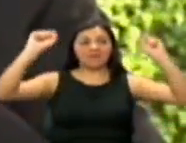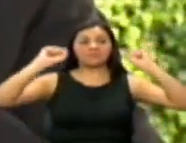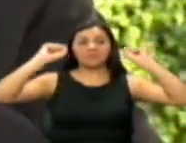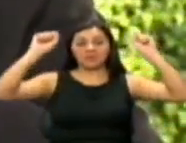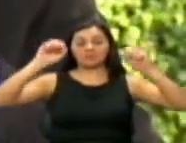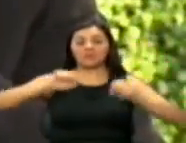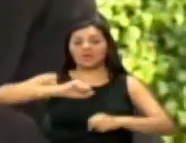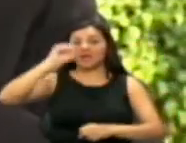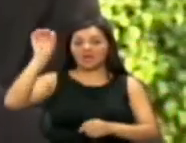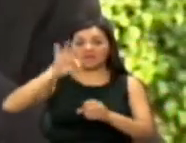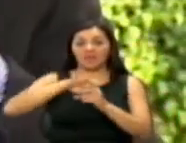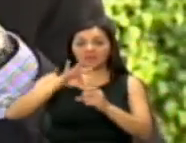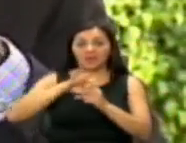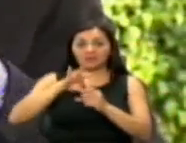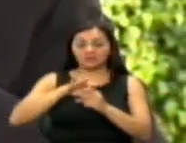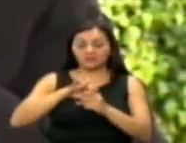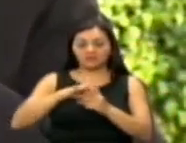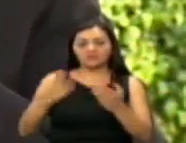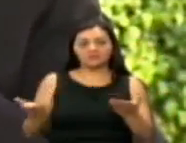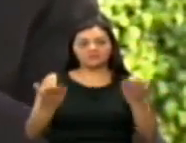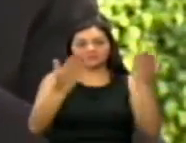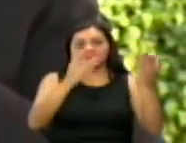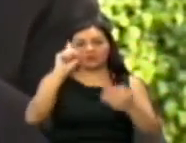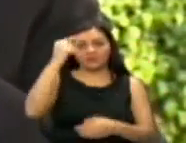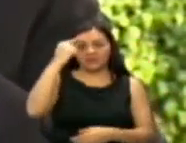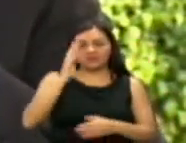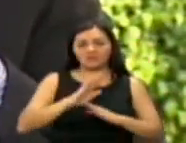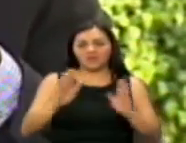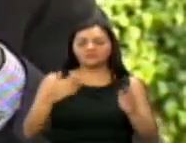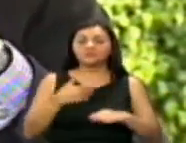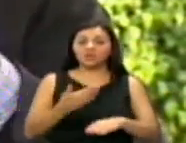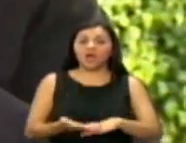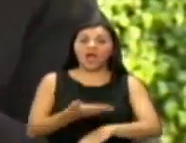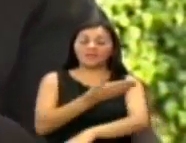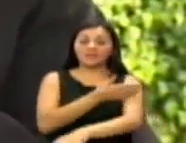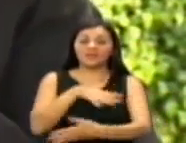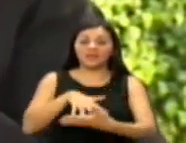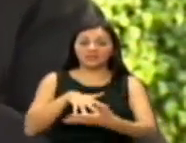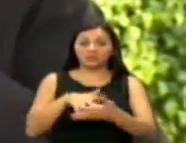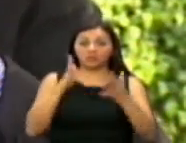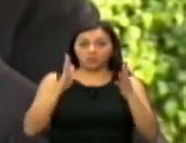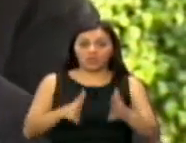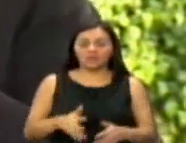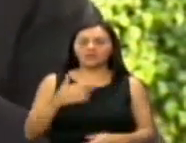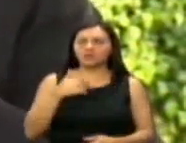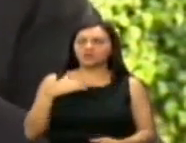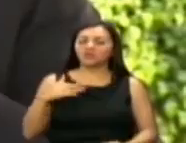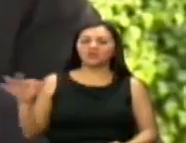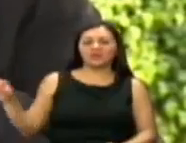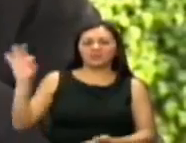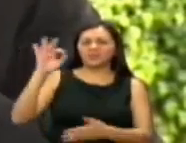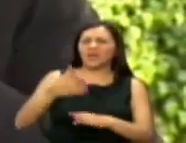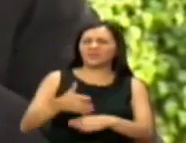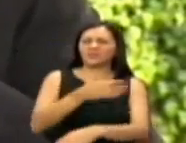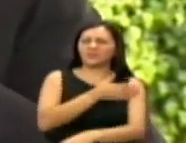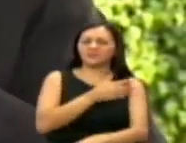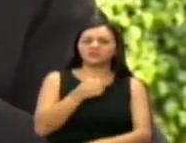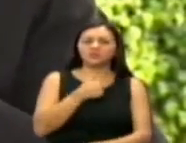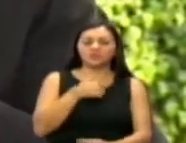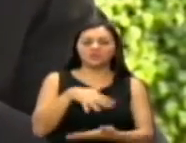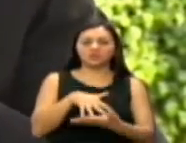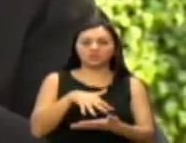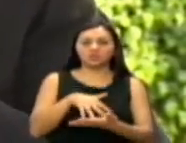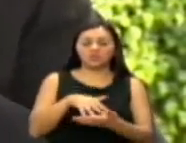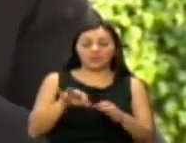gobierno. Esto a mí me ha pasado desde la política estudiantil. Como yo siempre representaba, si quieren anécdotas, ¿no? Yo estudié